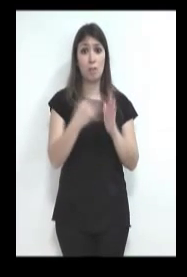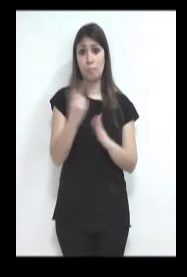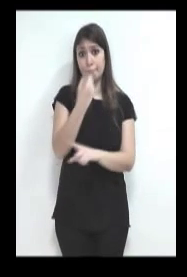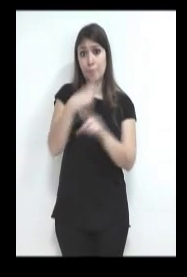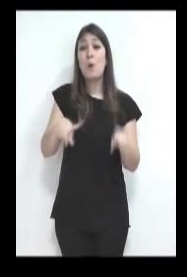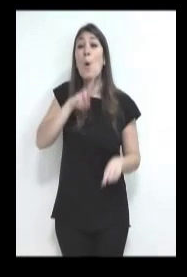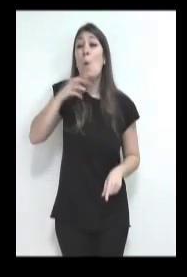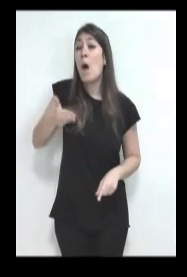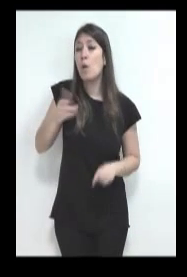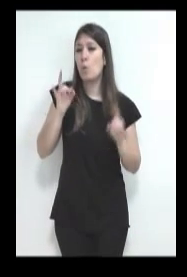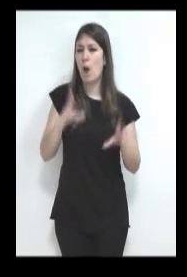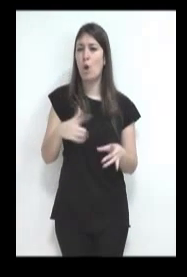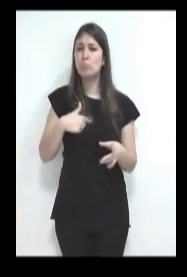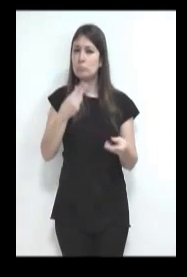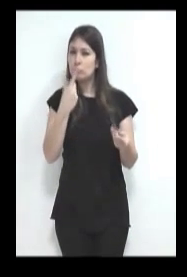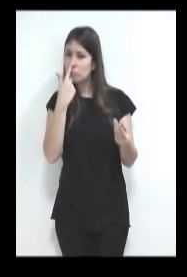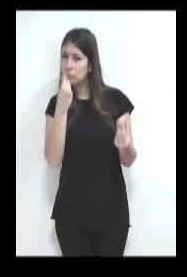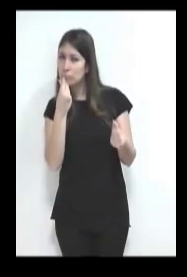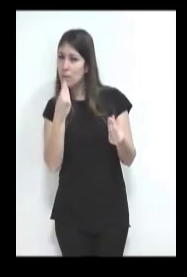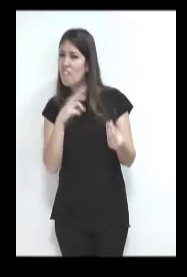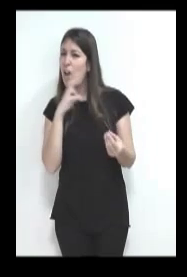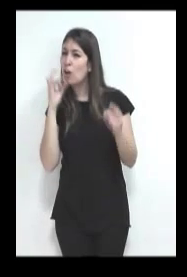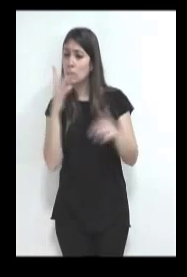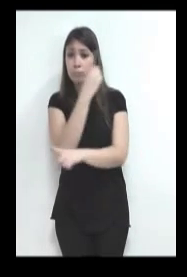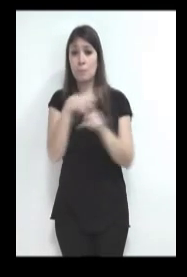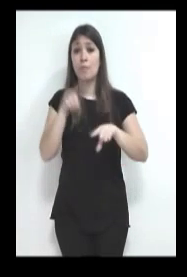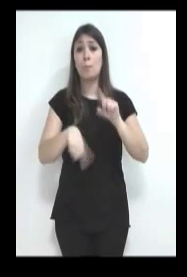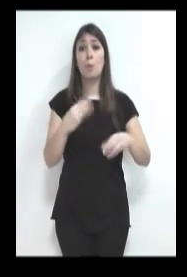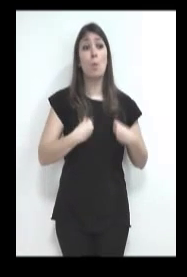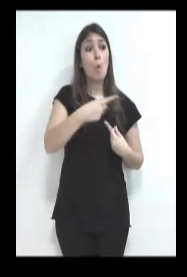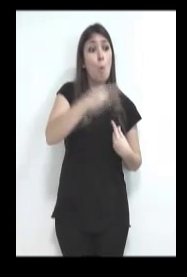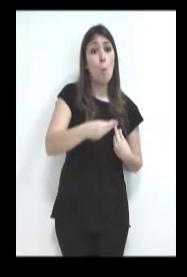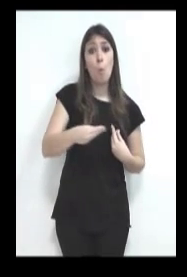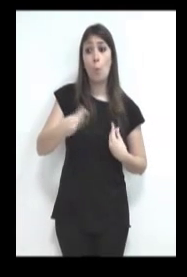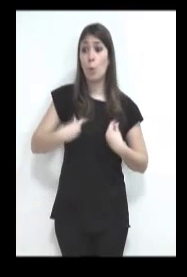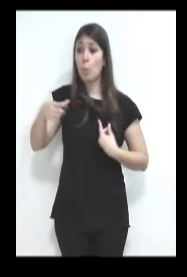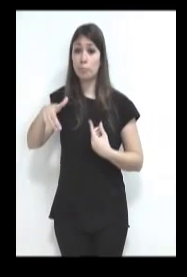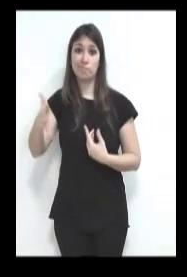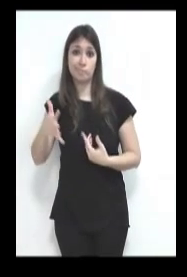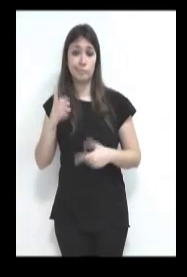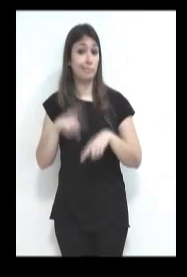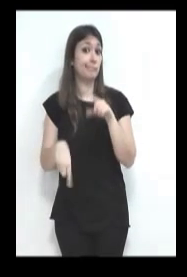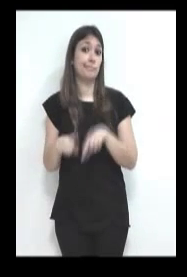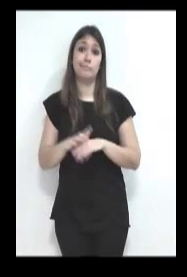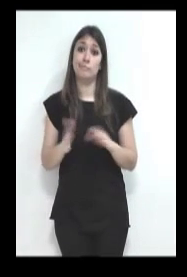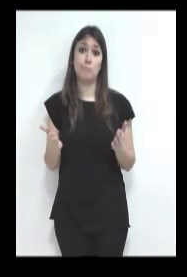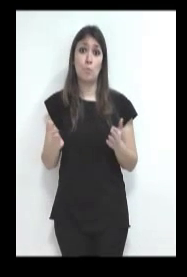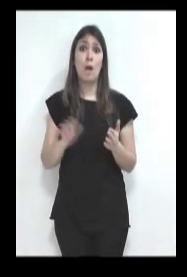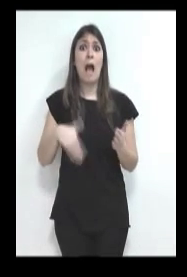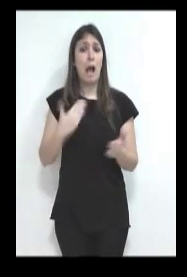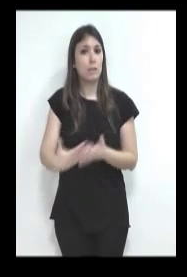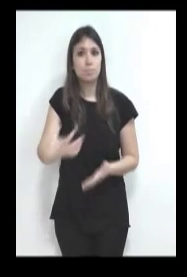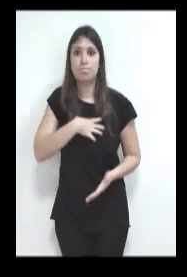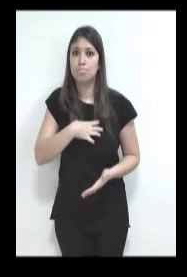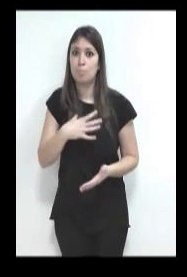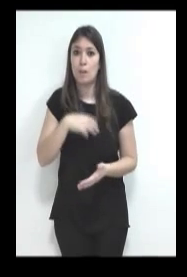valor y percepción de valor de lo que supone vivir en un sitio, vivir en otro, y también incapacidad de